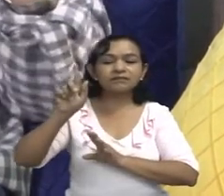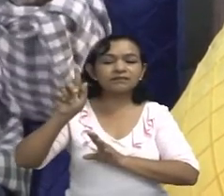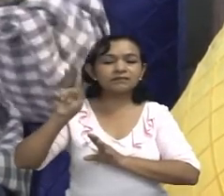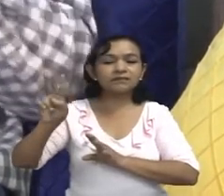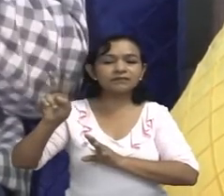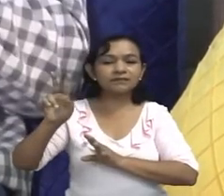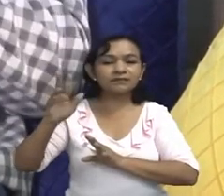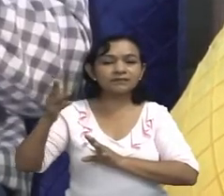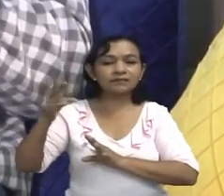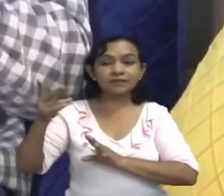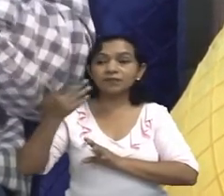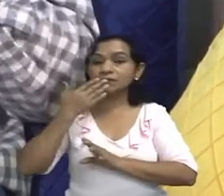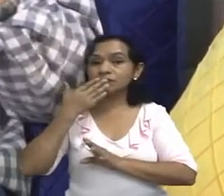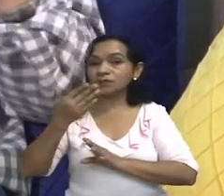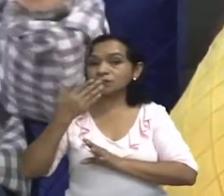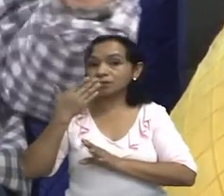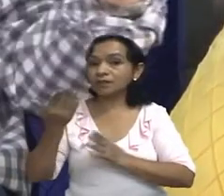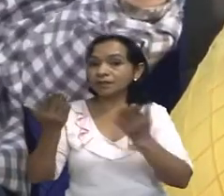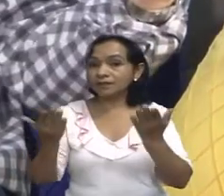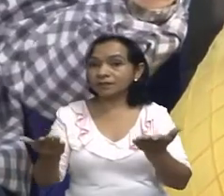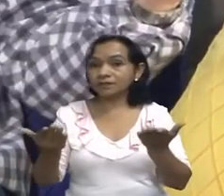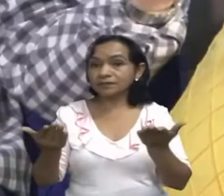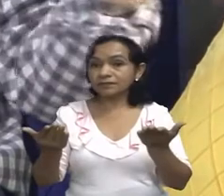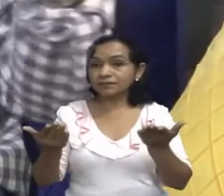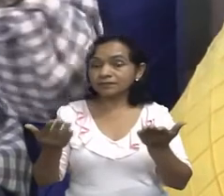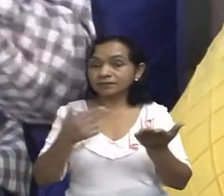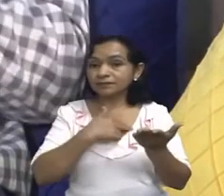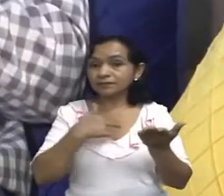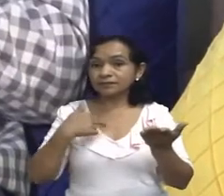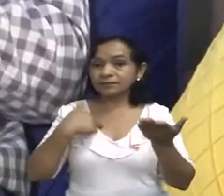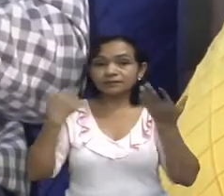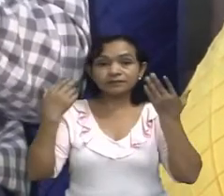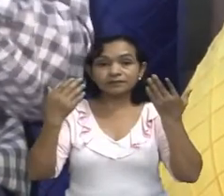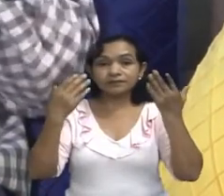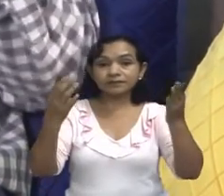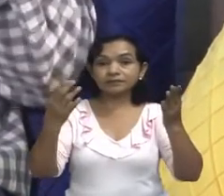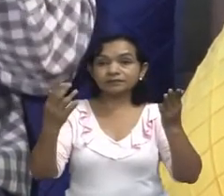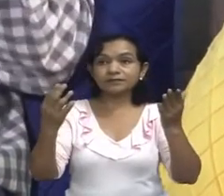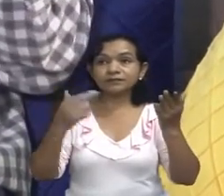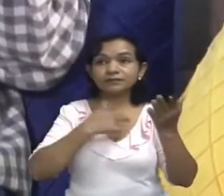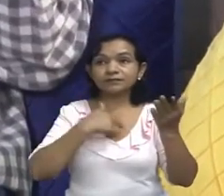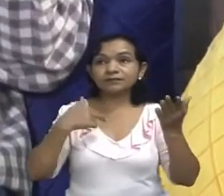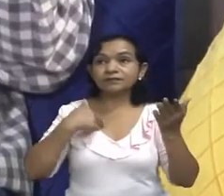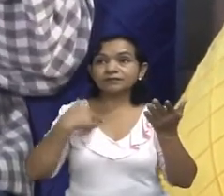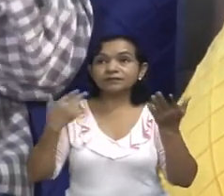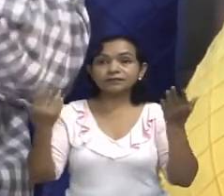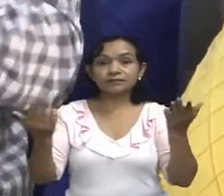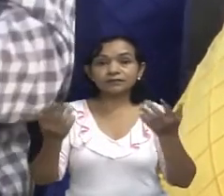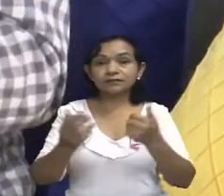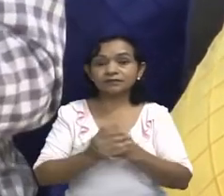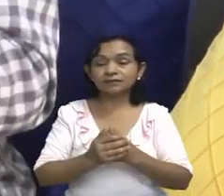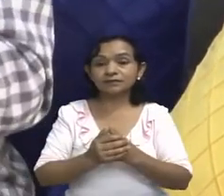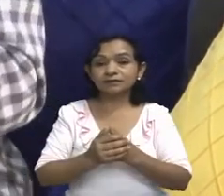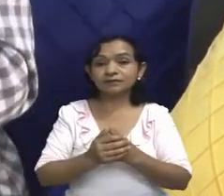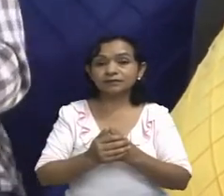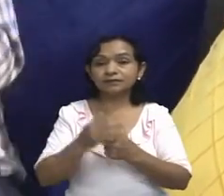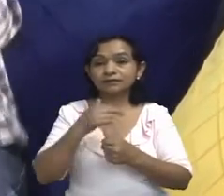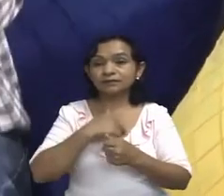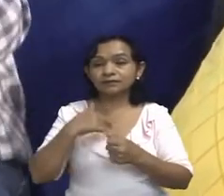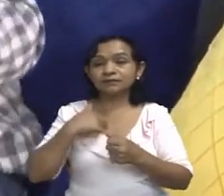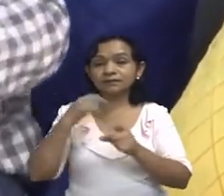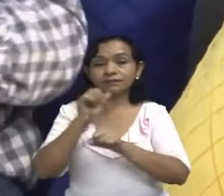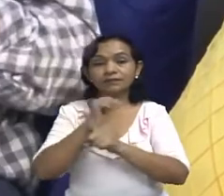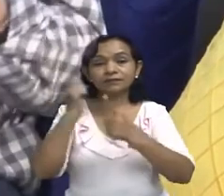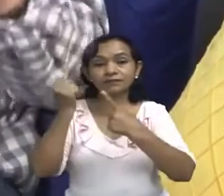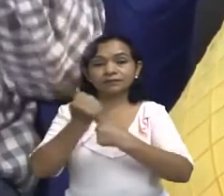es extraordinario, porque con toda certeza te puedo decir que hubo, digamos, algunos diputados o presidentes de la Asamblea, pues,